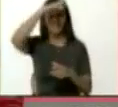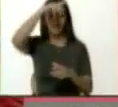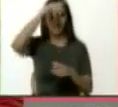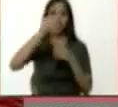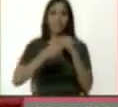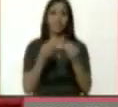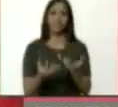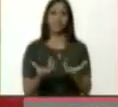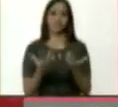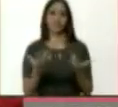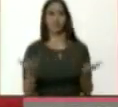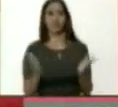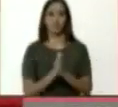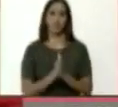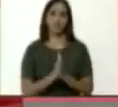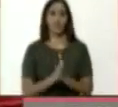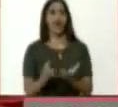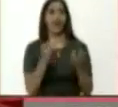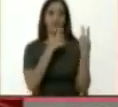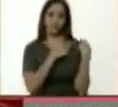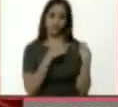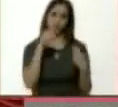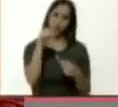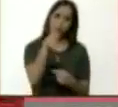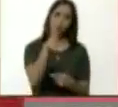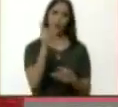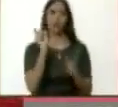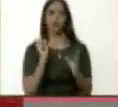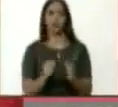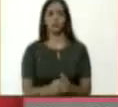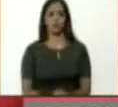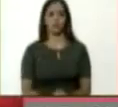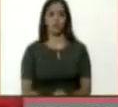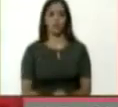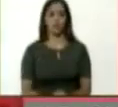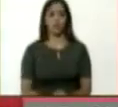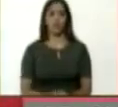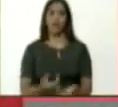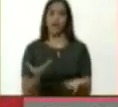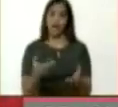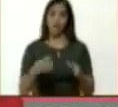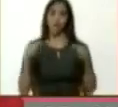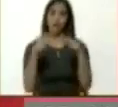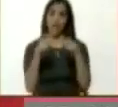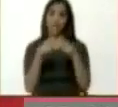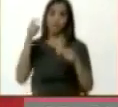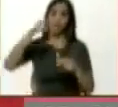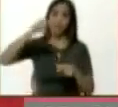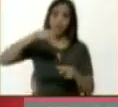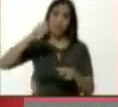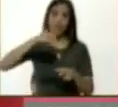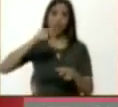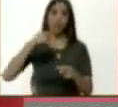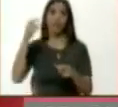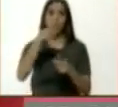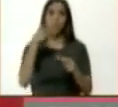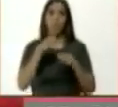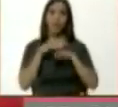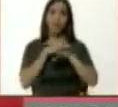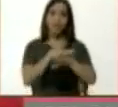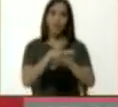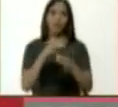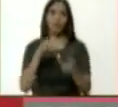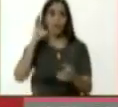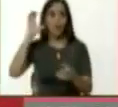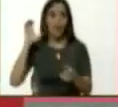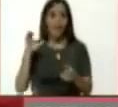incendio. O sea, asume tu responsabilidad, lleva los equipos necesarios y busca la integración con los demás países